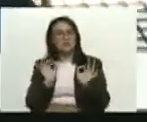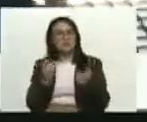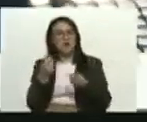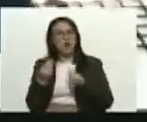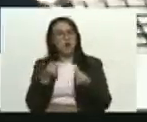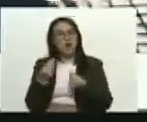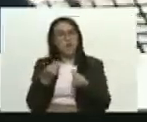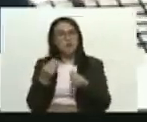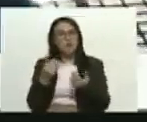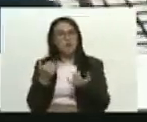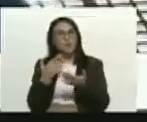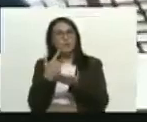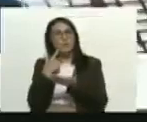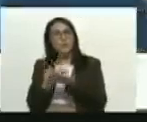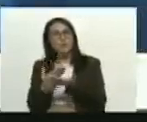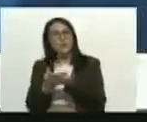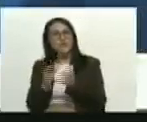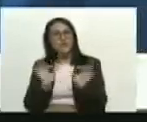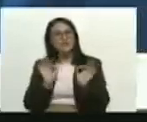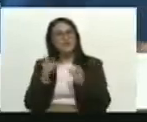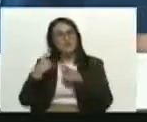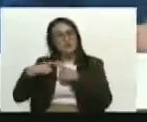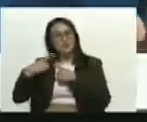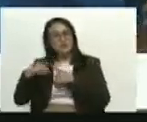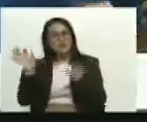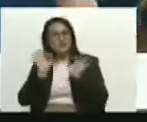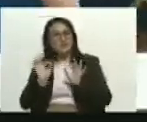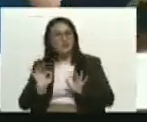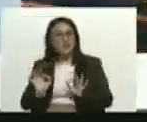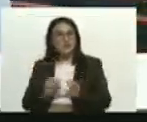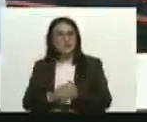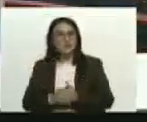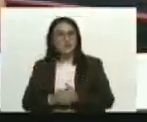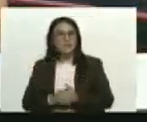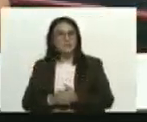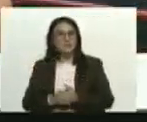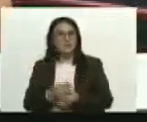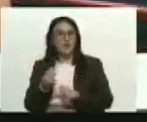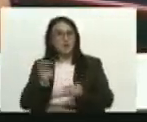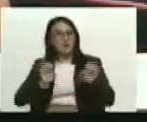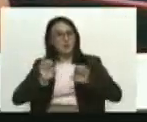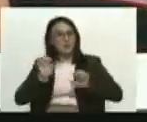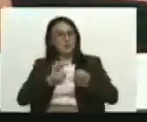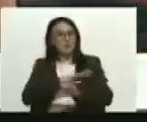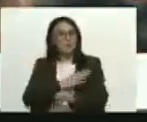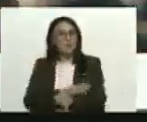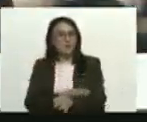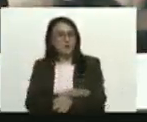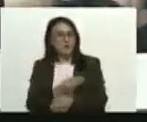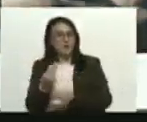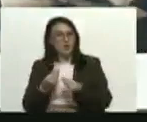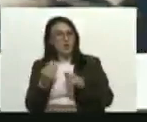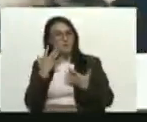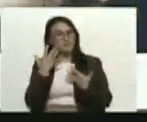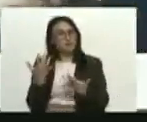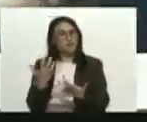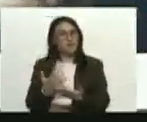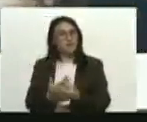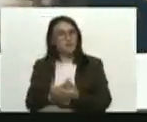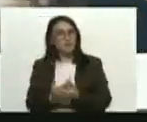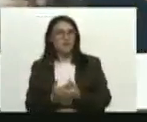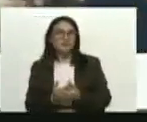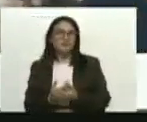construir, digamos, una propuesta teatral con perspectiva de clase, con perspectiva de cómo evaluamos el poder y cómo en escena se pueden mostrar